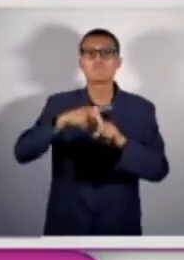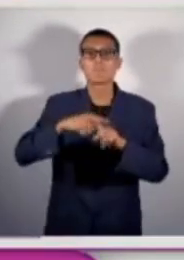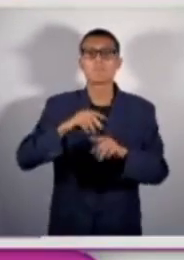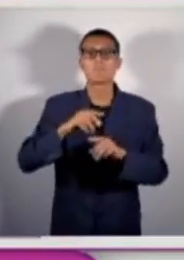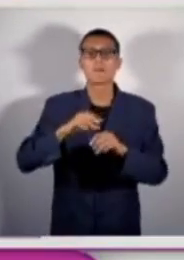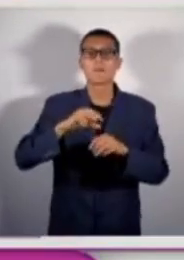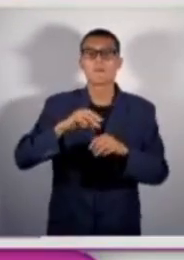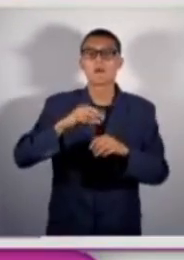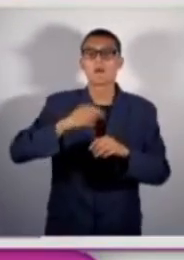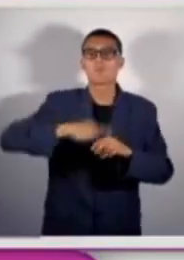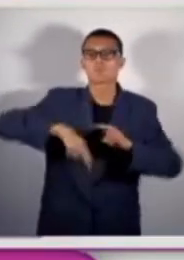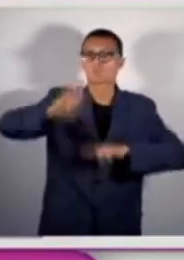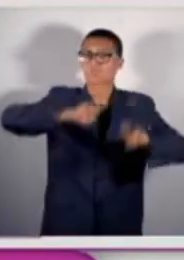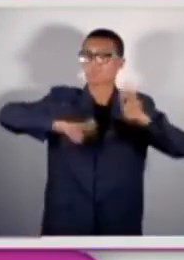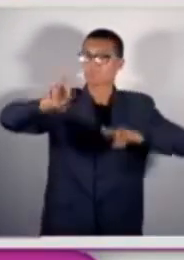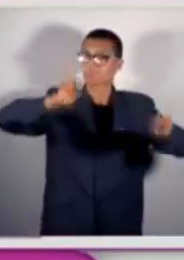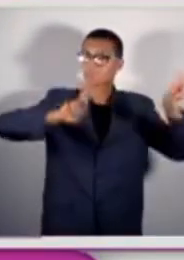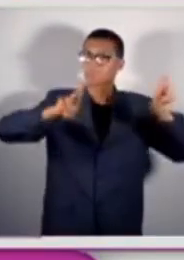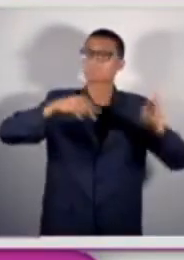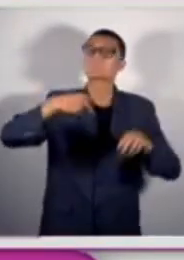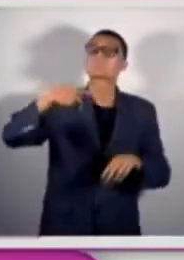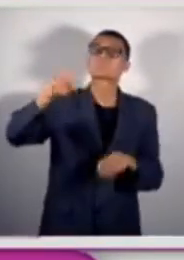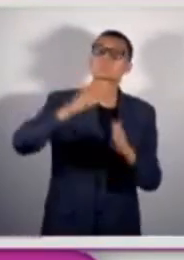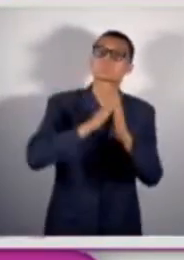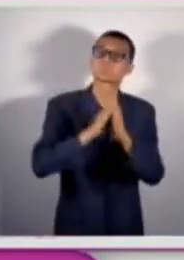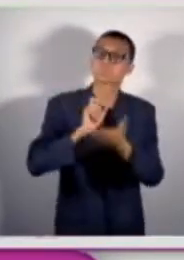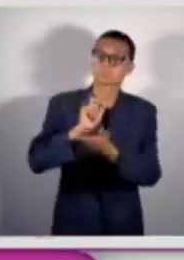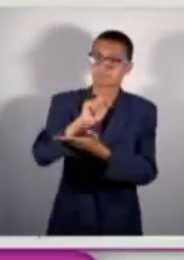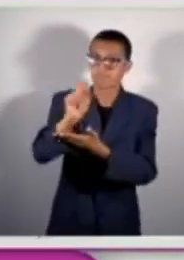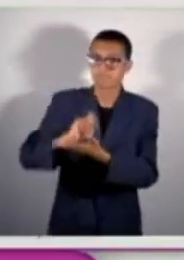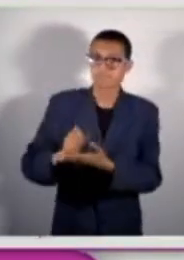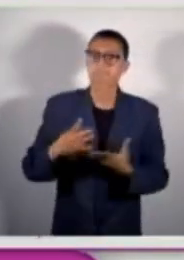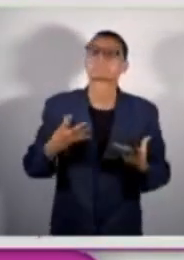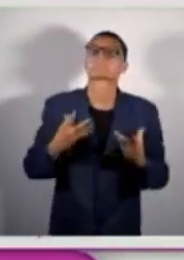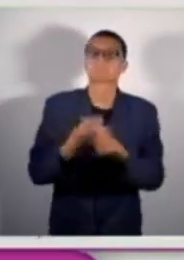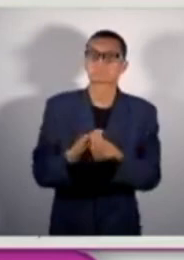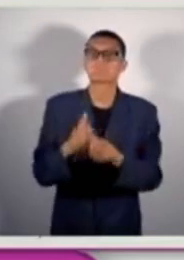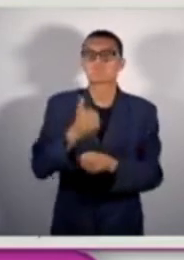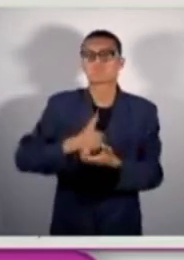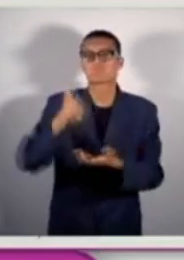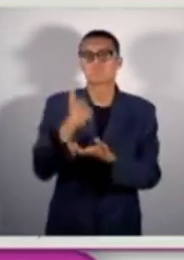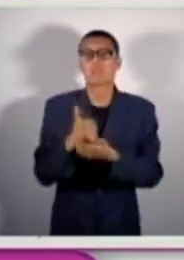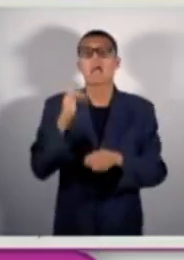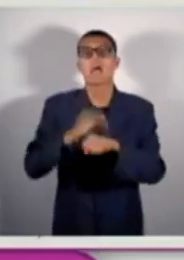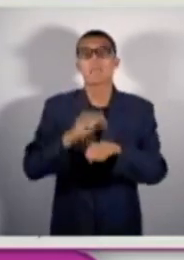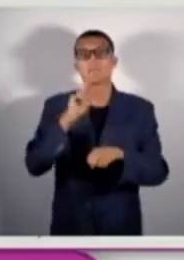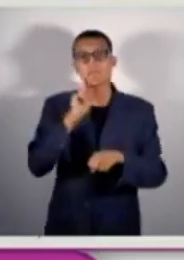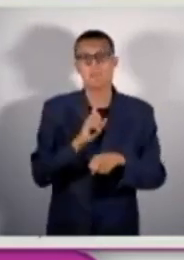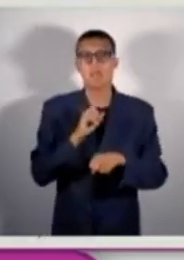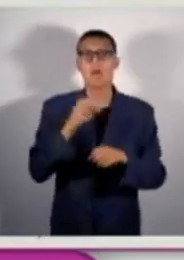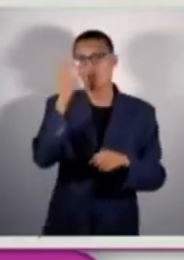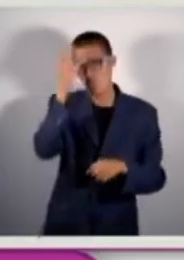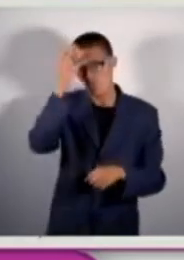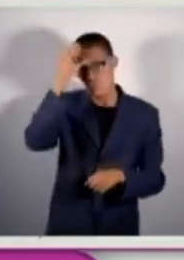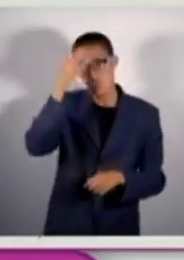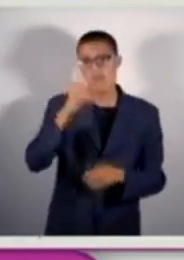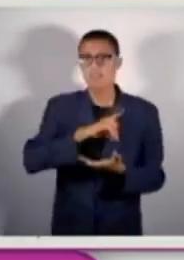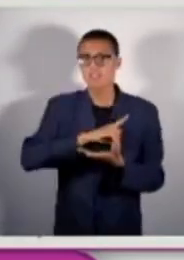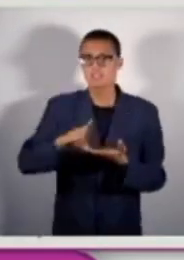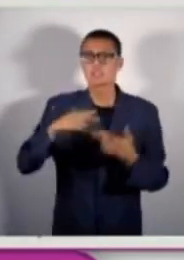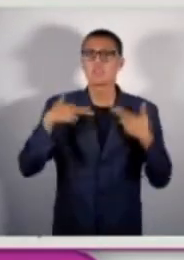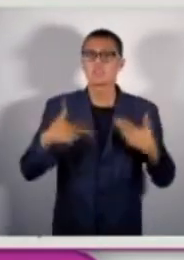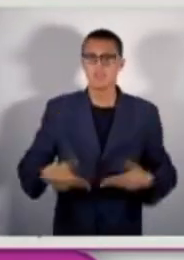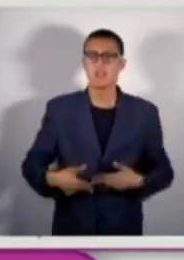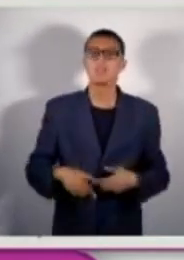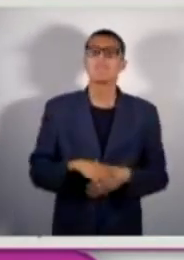eso te invito a que reescribamos juntas la historia de una ciudad amiga de la cultura de los derechos humanos, de la garantía